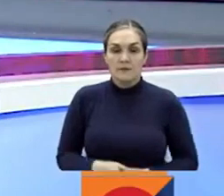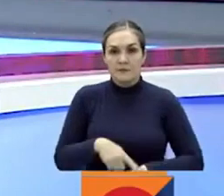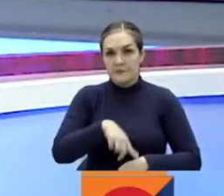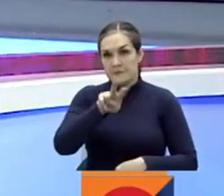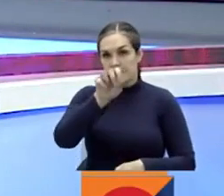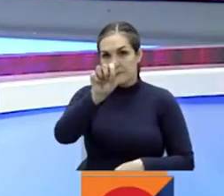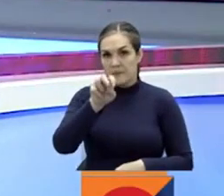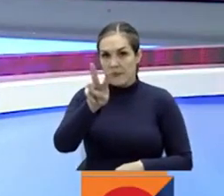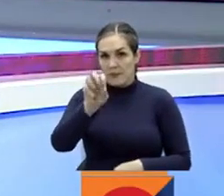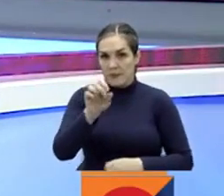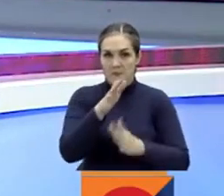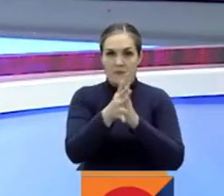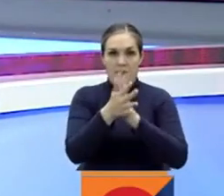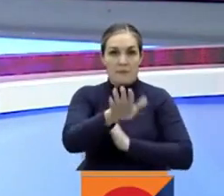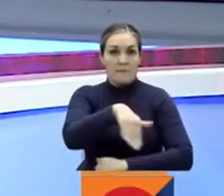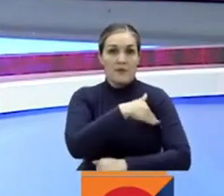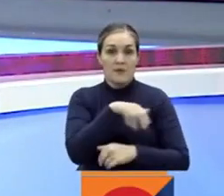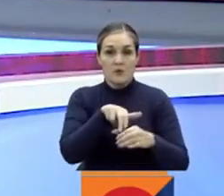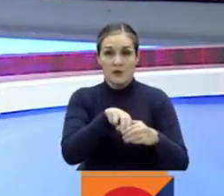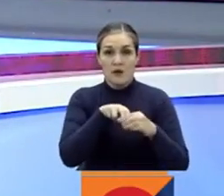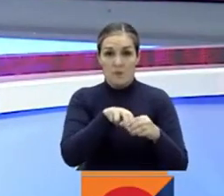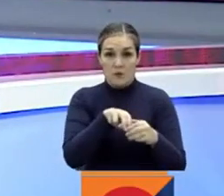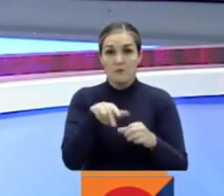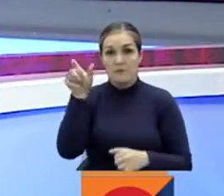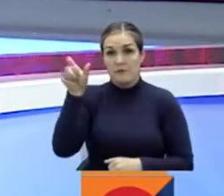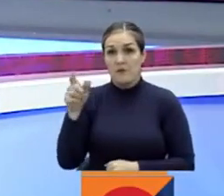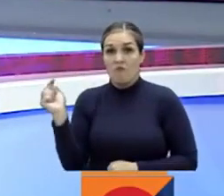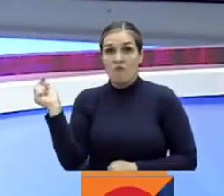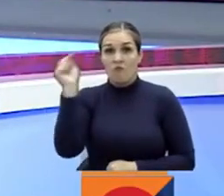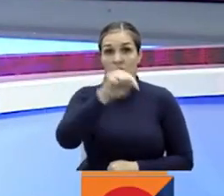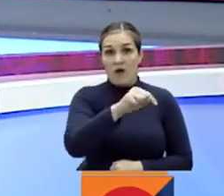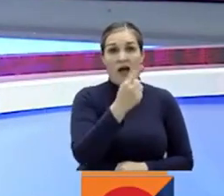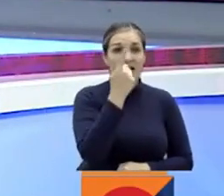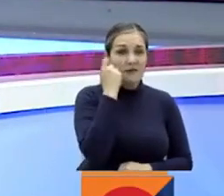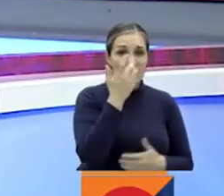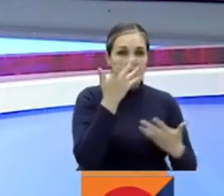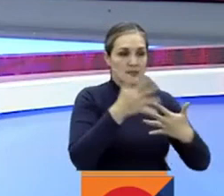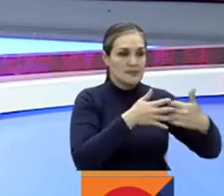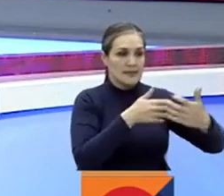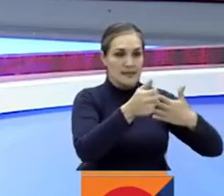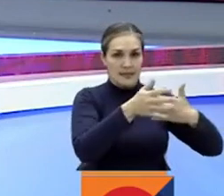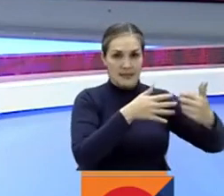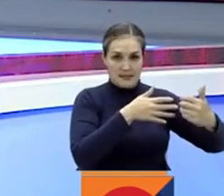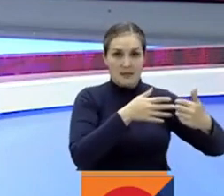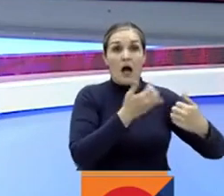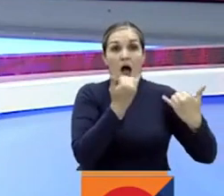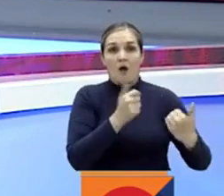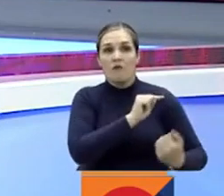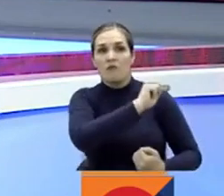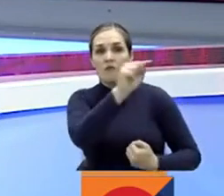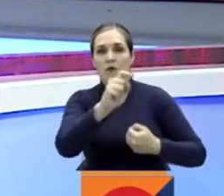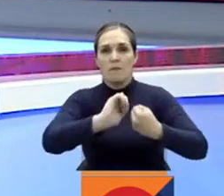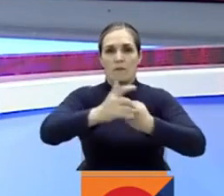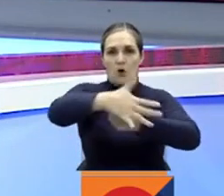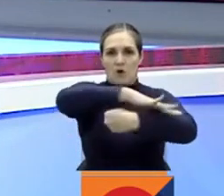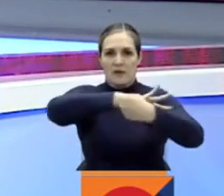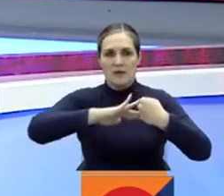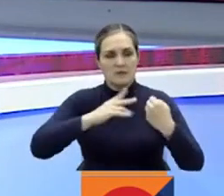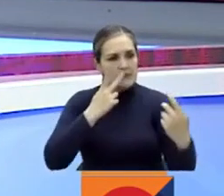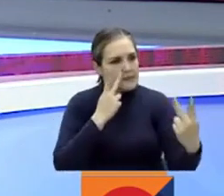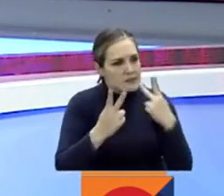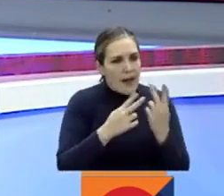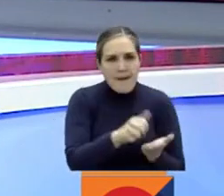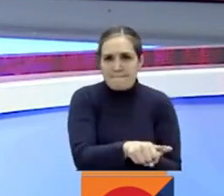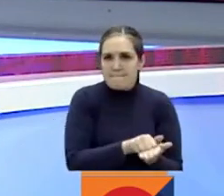7:20, el ministro de Transporte, Guillermo Reyes, que estuvo ayer en la isla de San Andrés, despachó hoy desde Providencia, donde también bajó el flujo de